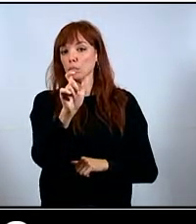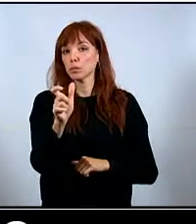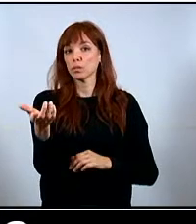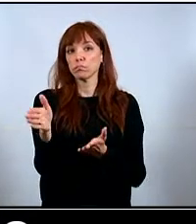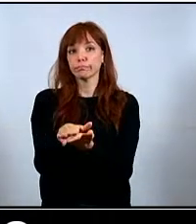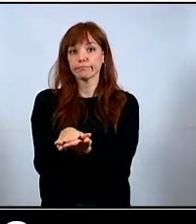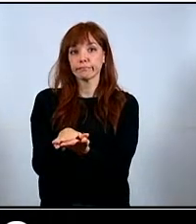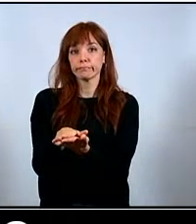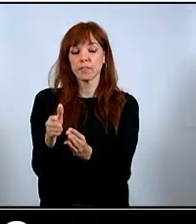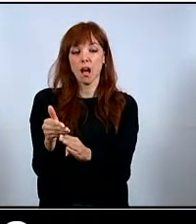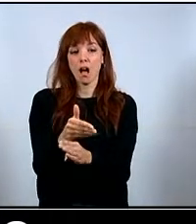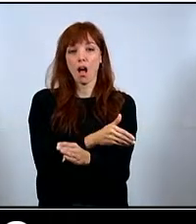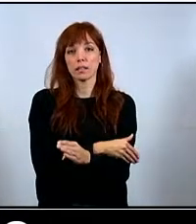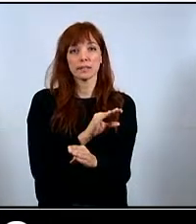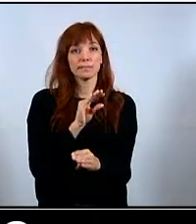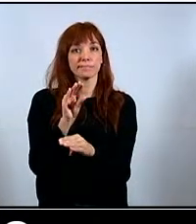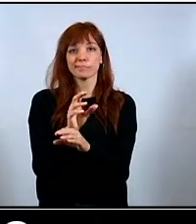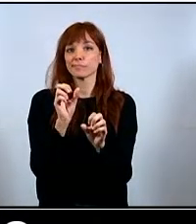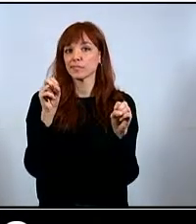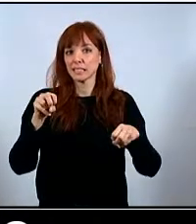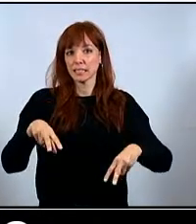obtenido esa ayuda que sí le corresponde.